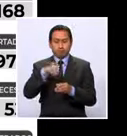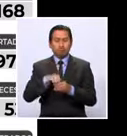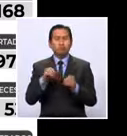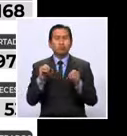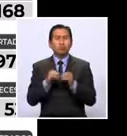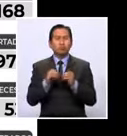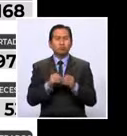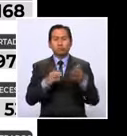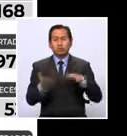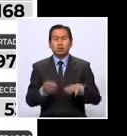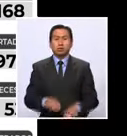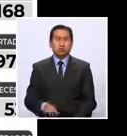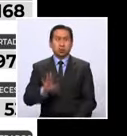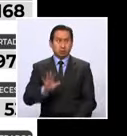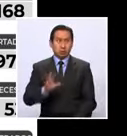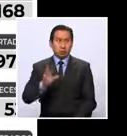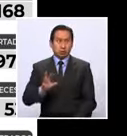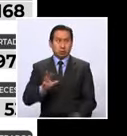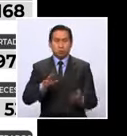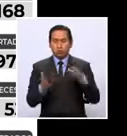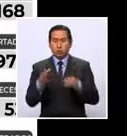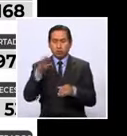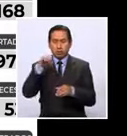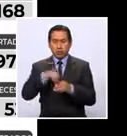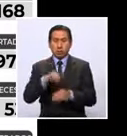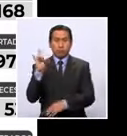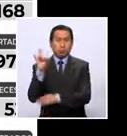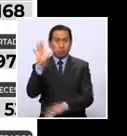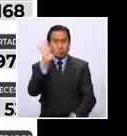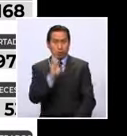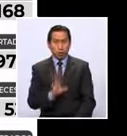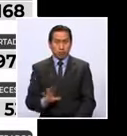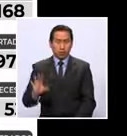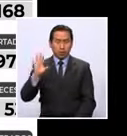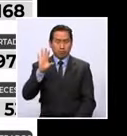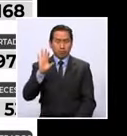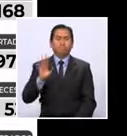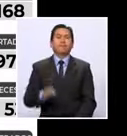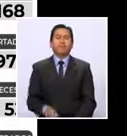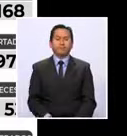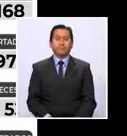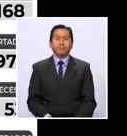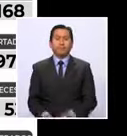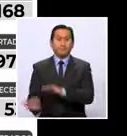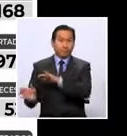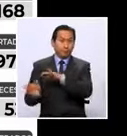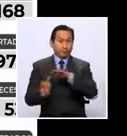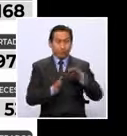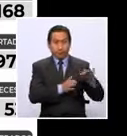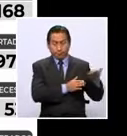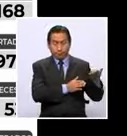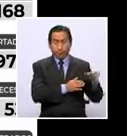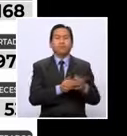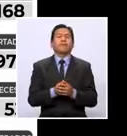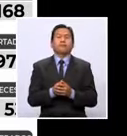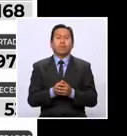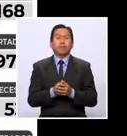de cincuenta y tres decesos a nivel nacional por otra parte